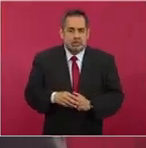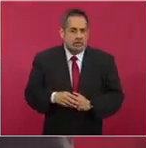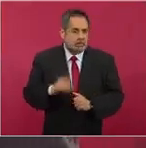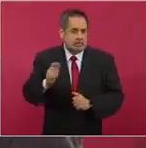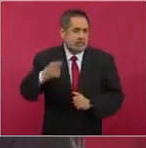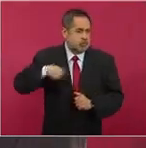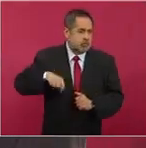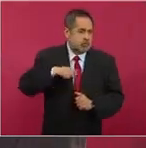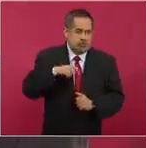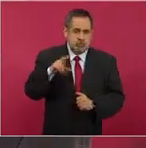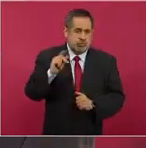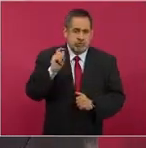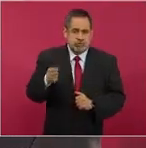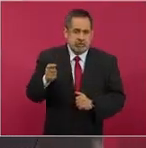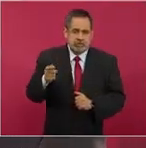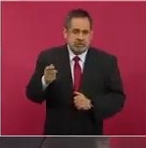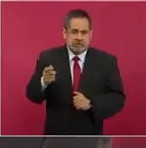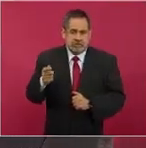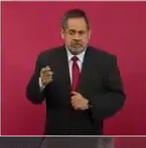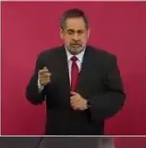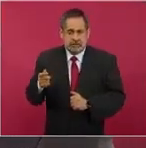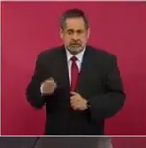meternos